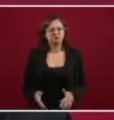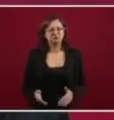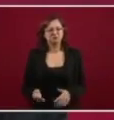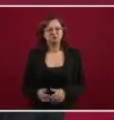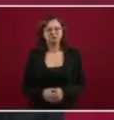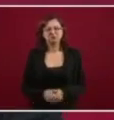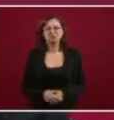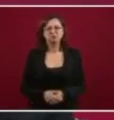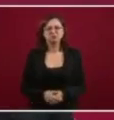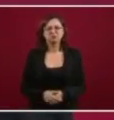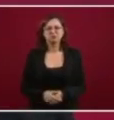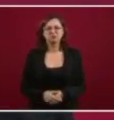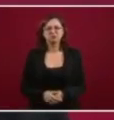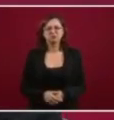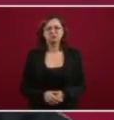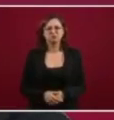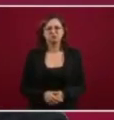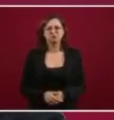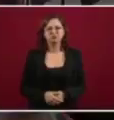a